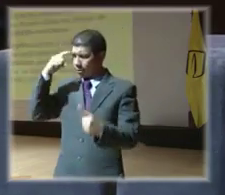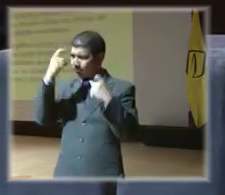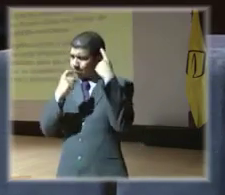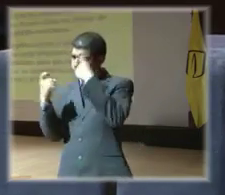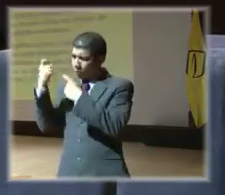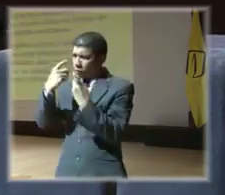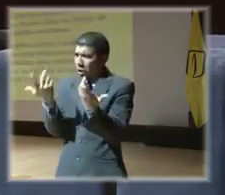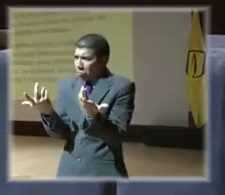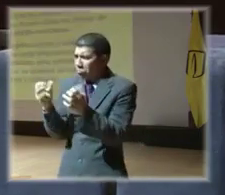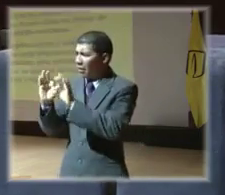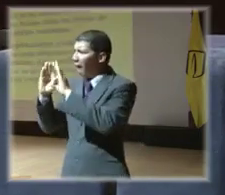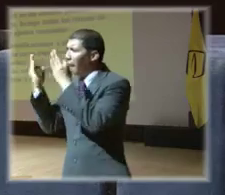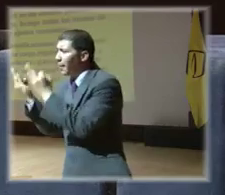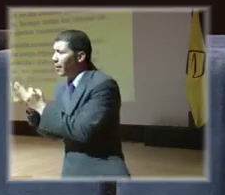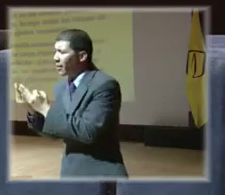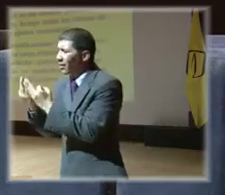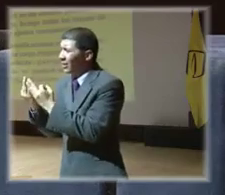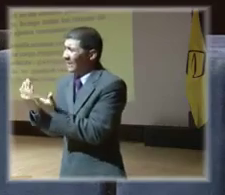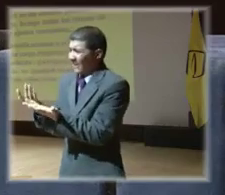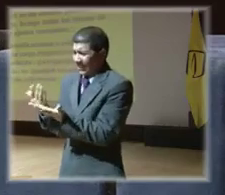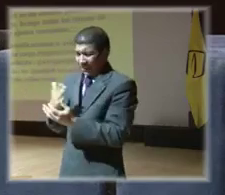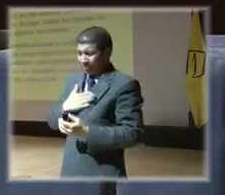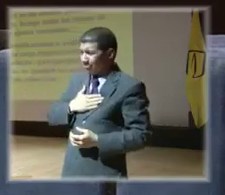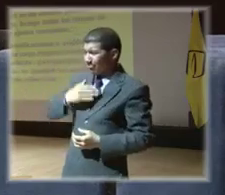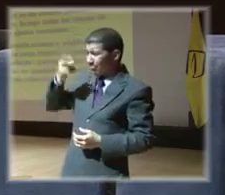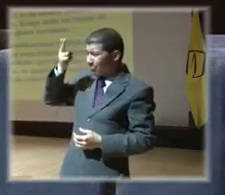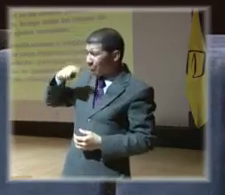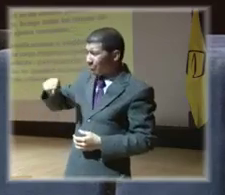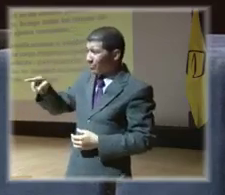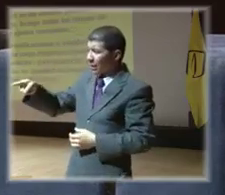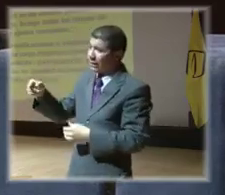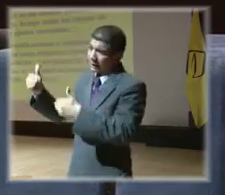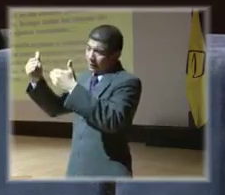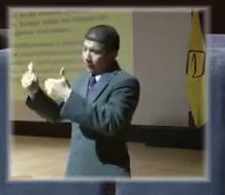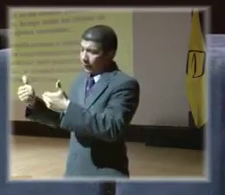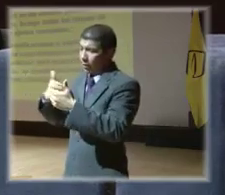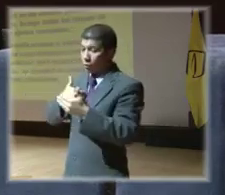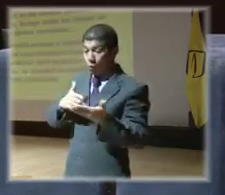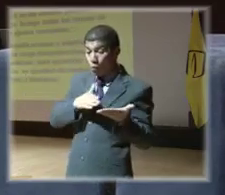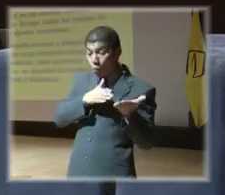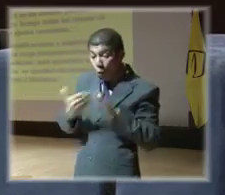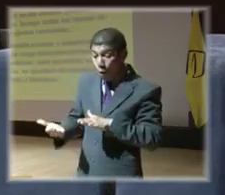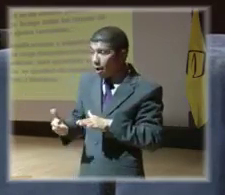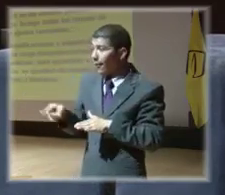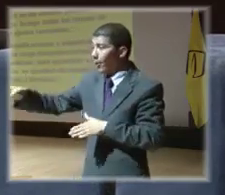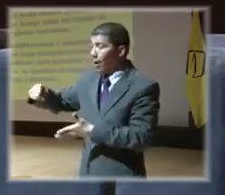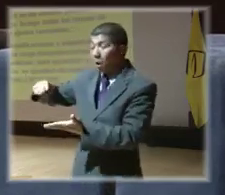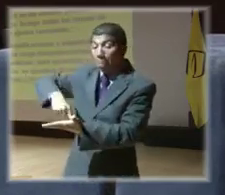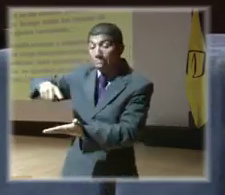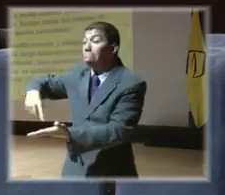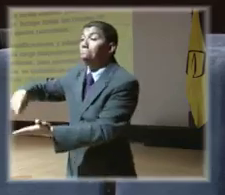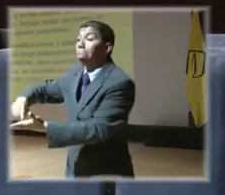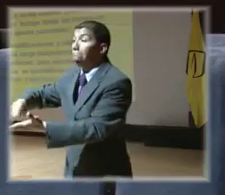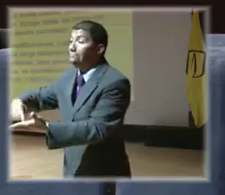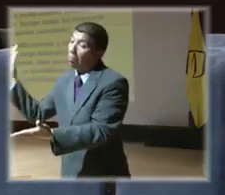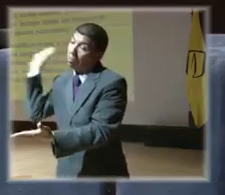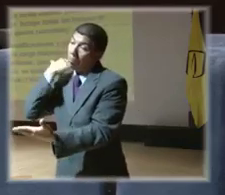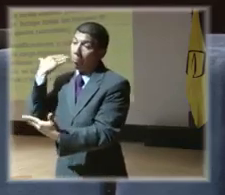de la familia? ¿Cómo voy a hacer para que no firme cualquier documento y todo el mundo